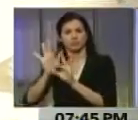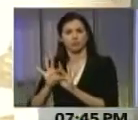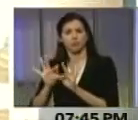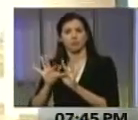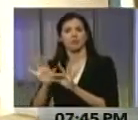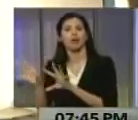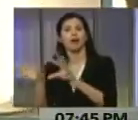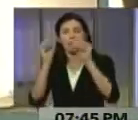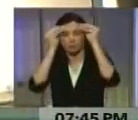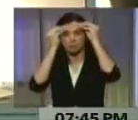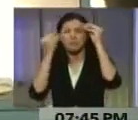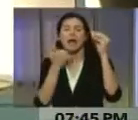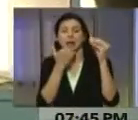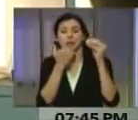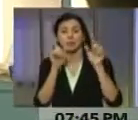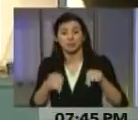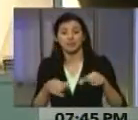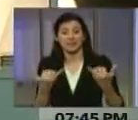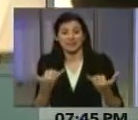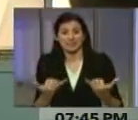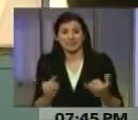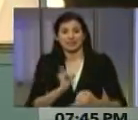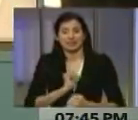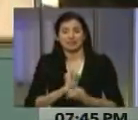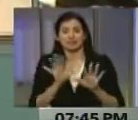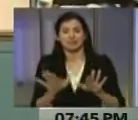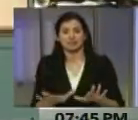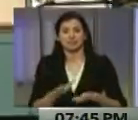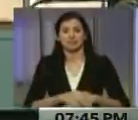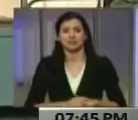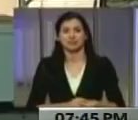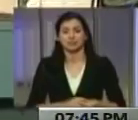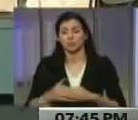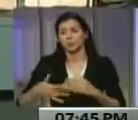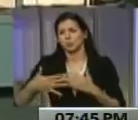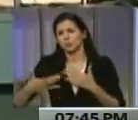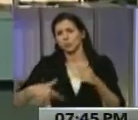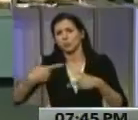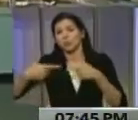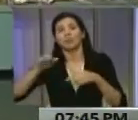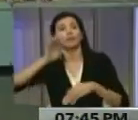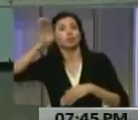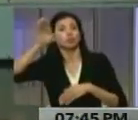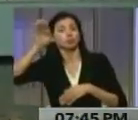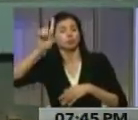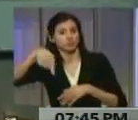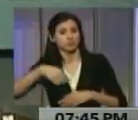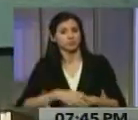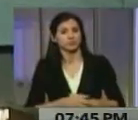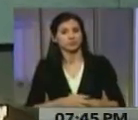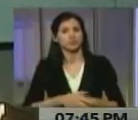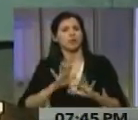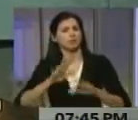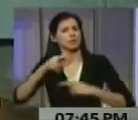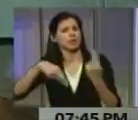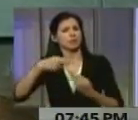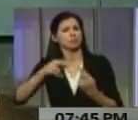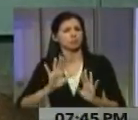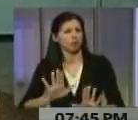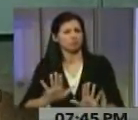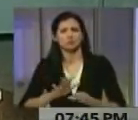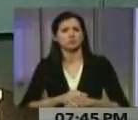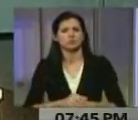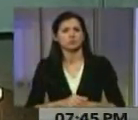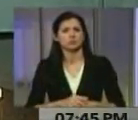destino, pero también la identidad necesita ser construida en el devenir, en el futuro, y para eso se hacen las revoluciones, para